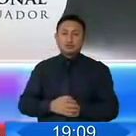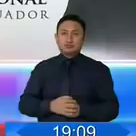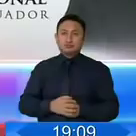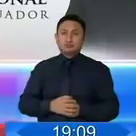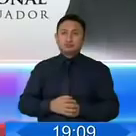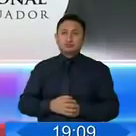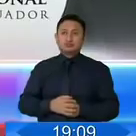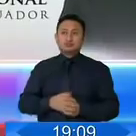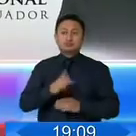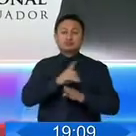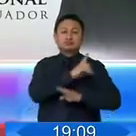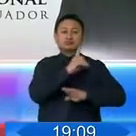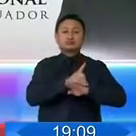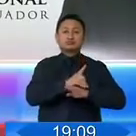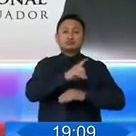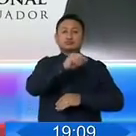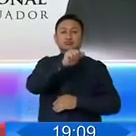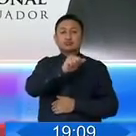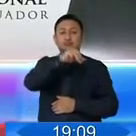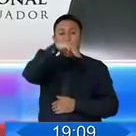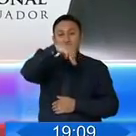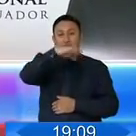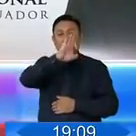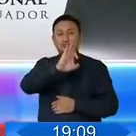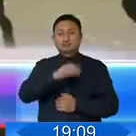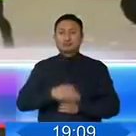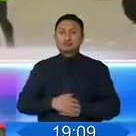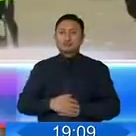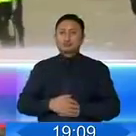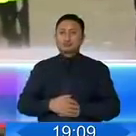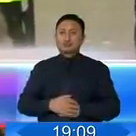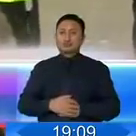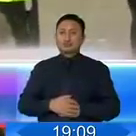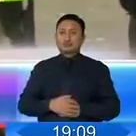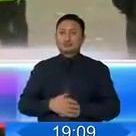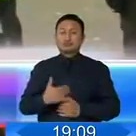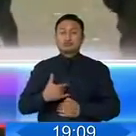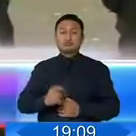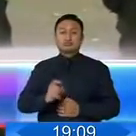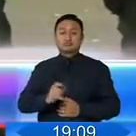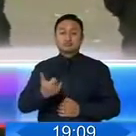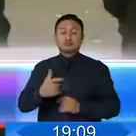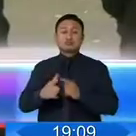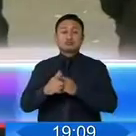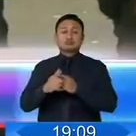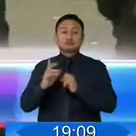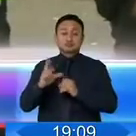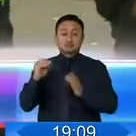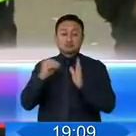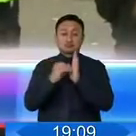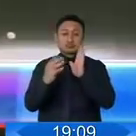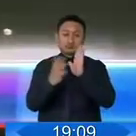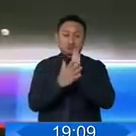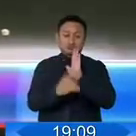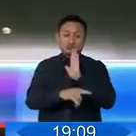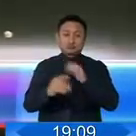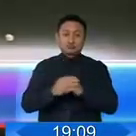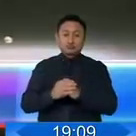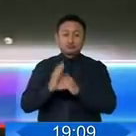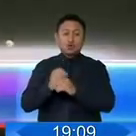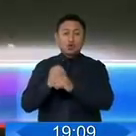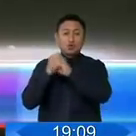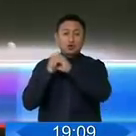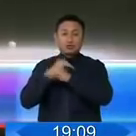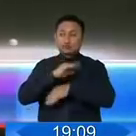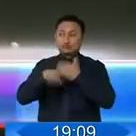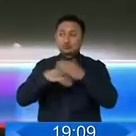del señor director de la Agencia Nacional de Tránsito. Que es necesario que en la ley se incluya la obligatoriedad de la revisión